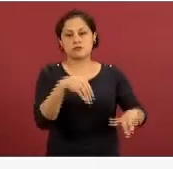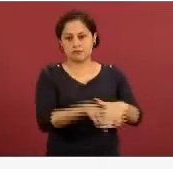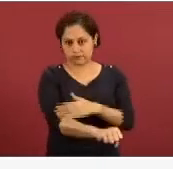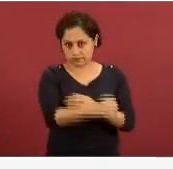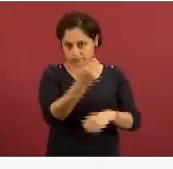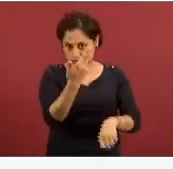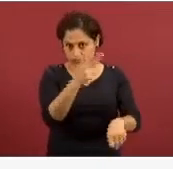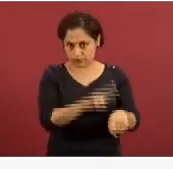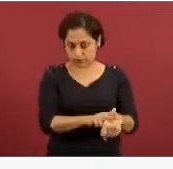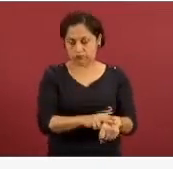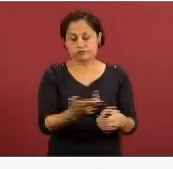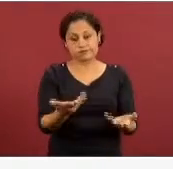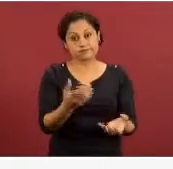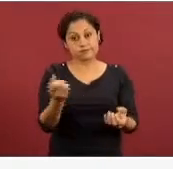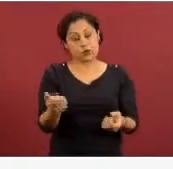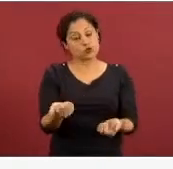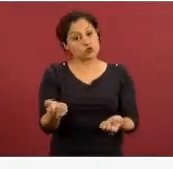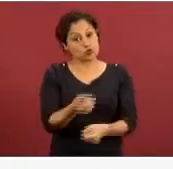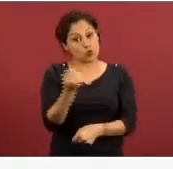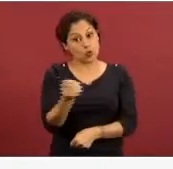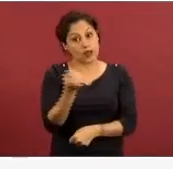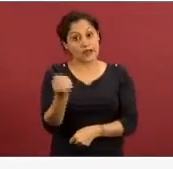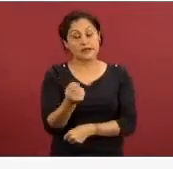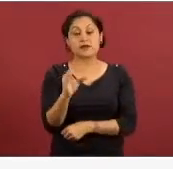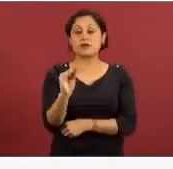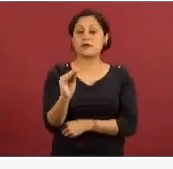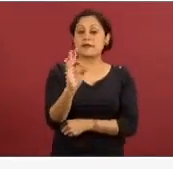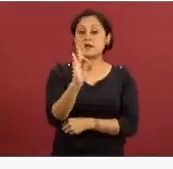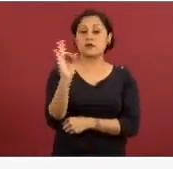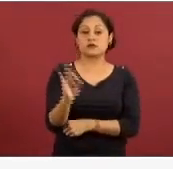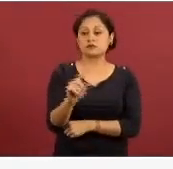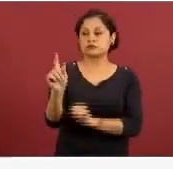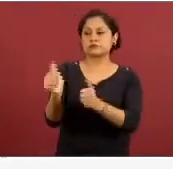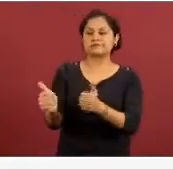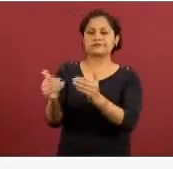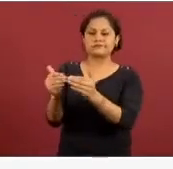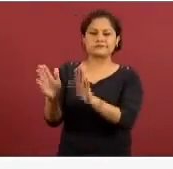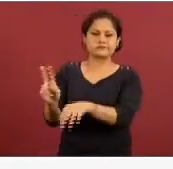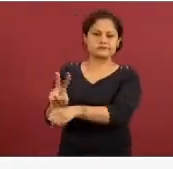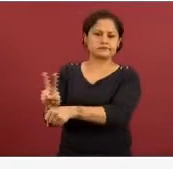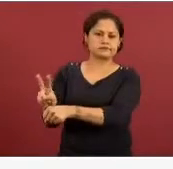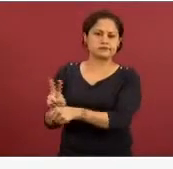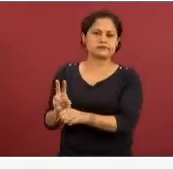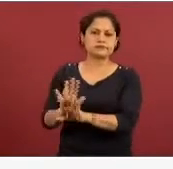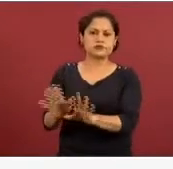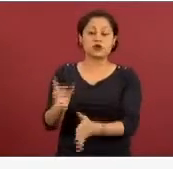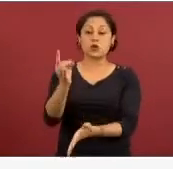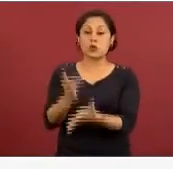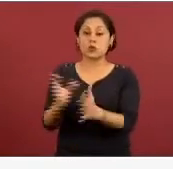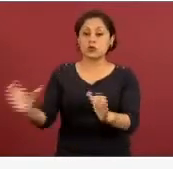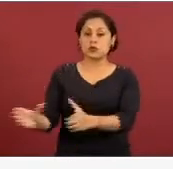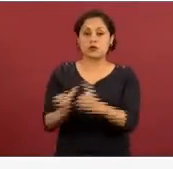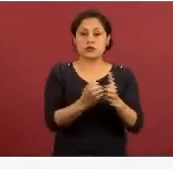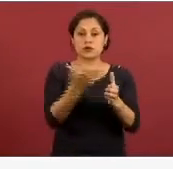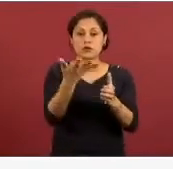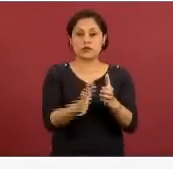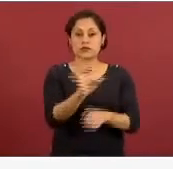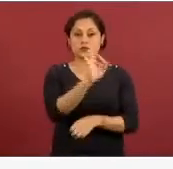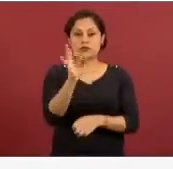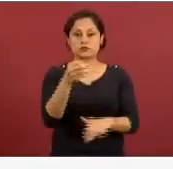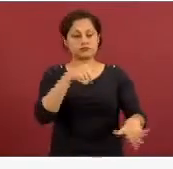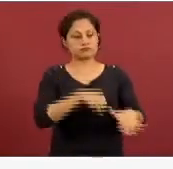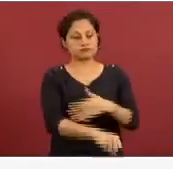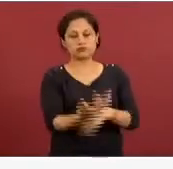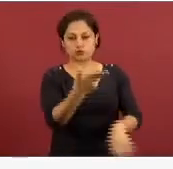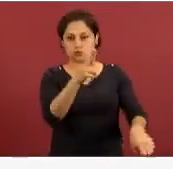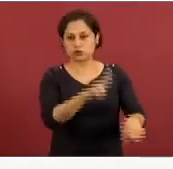el 90% de nuestros casos han sido ambulatorios y únicamente el 10% ha requerido de una hospitalización